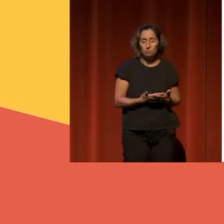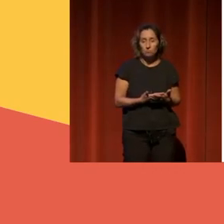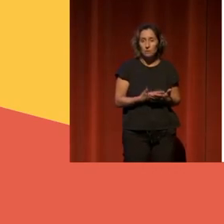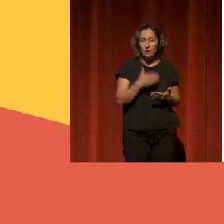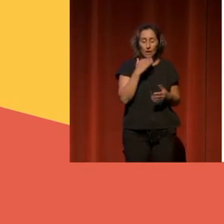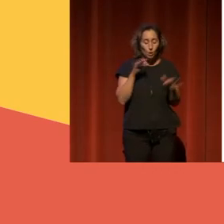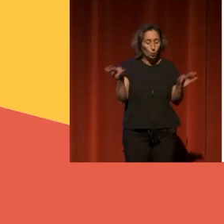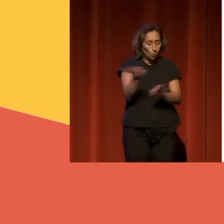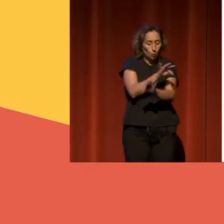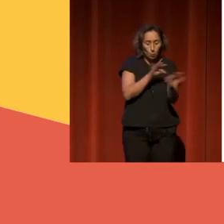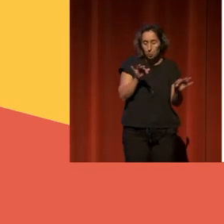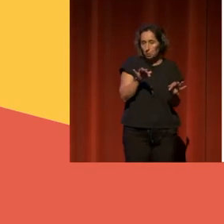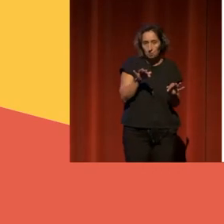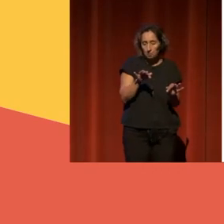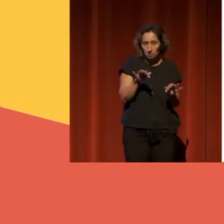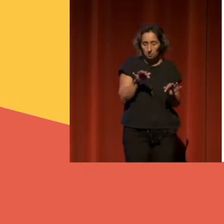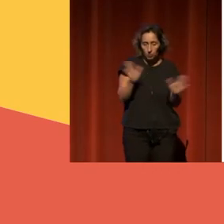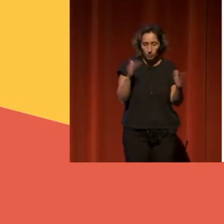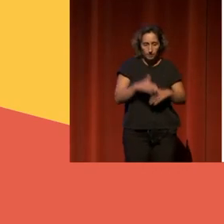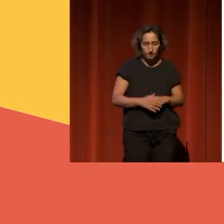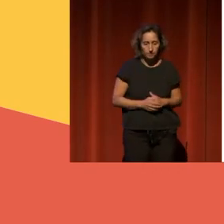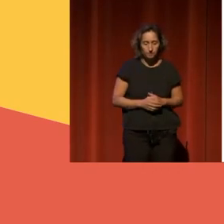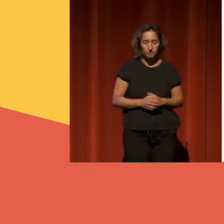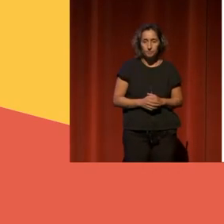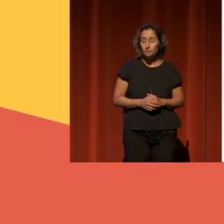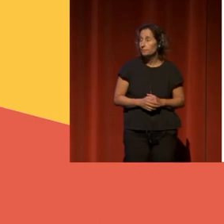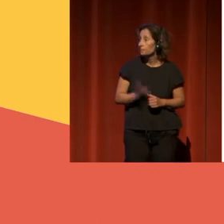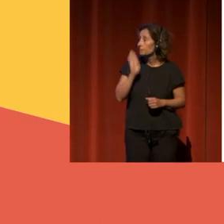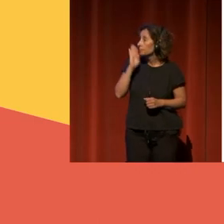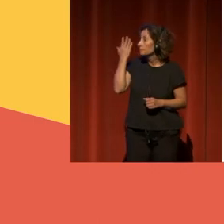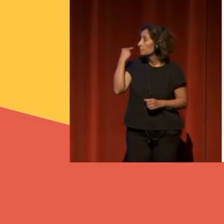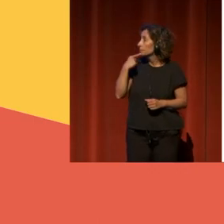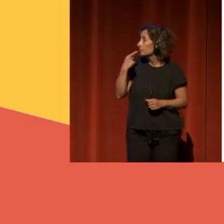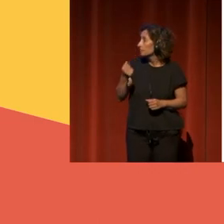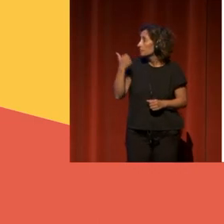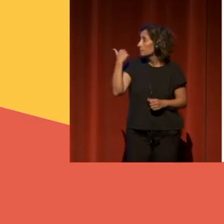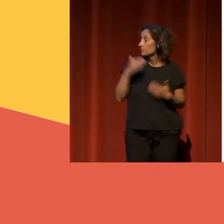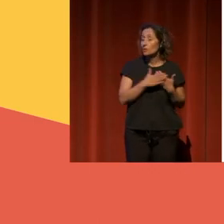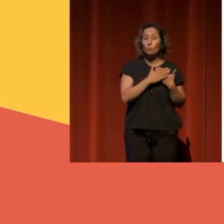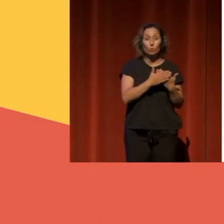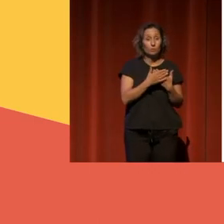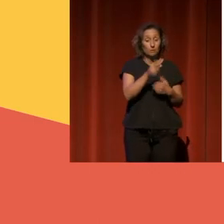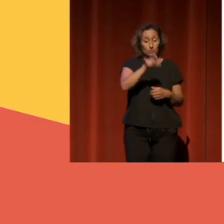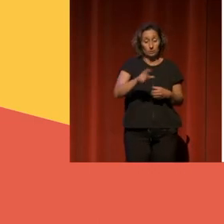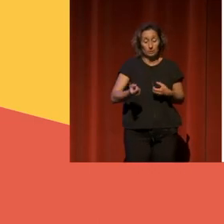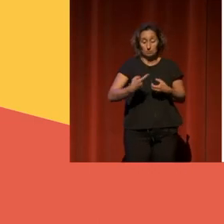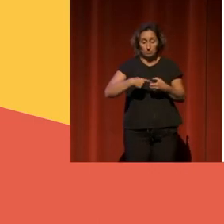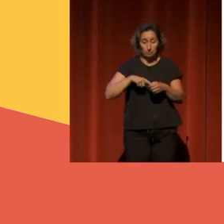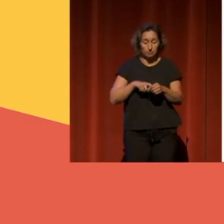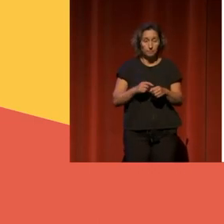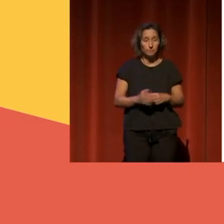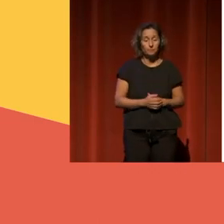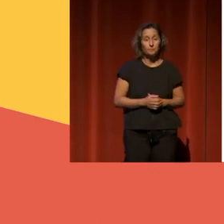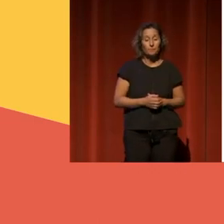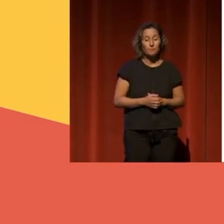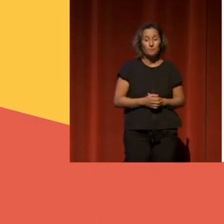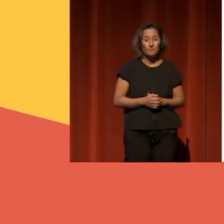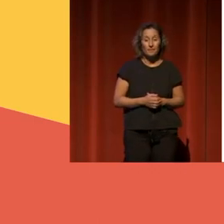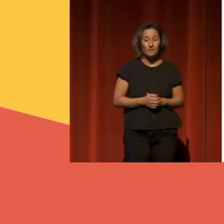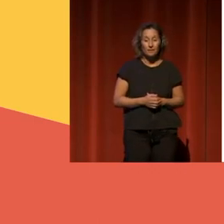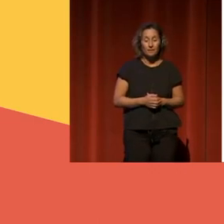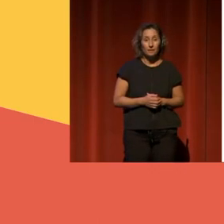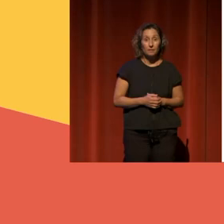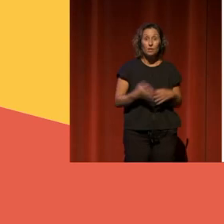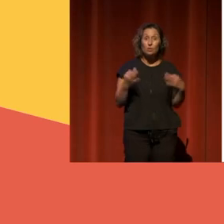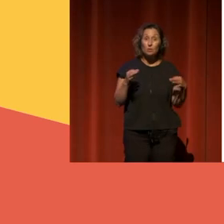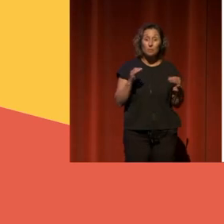de turnos. Bueno, esto es lo que he comentado, que es de forma voluntaria las intervenciones. Entre participantes se suele avisar